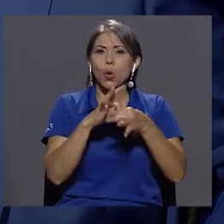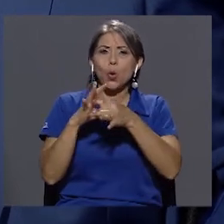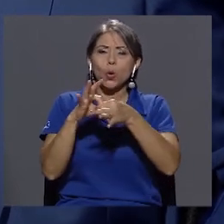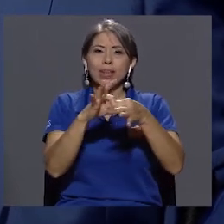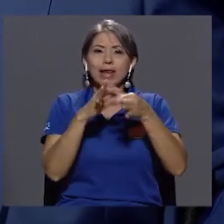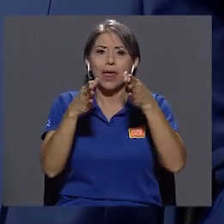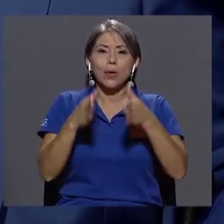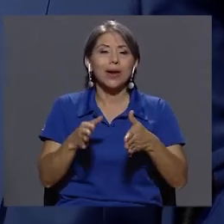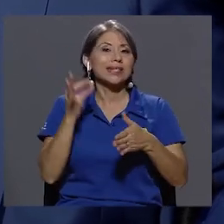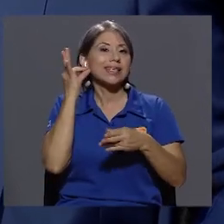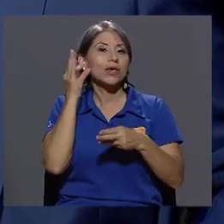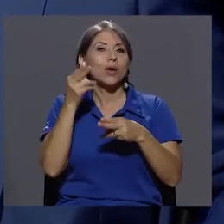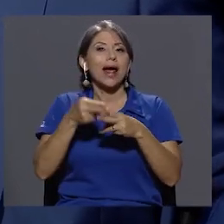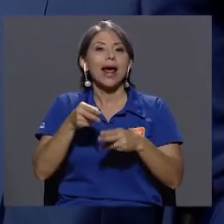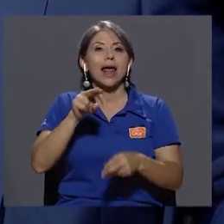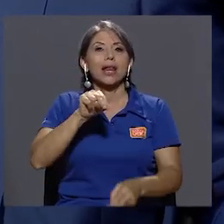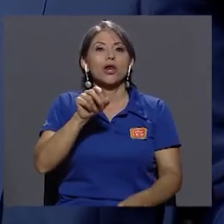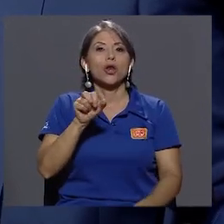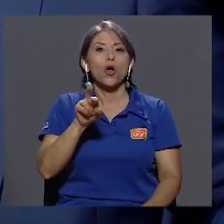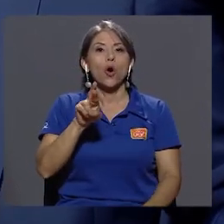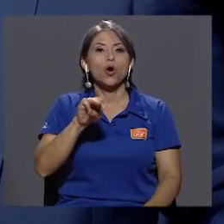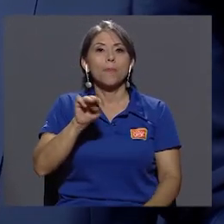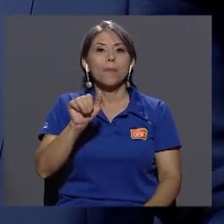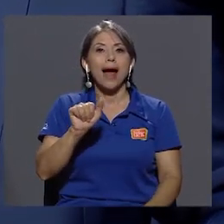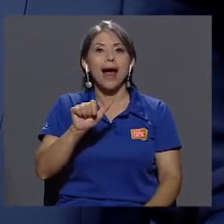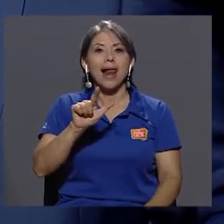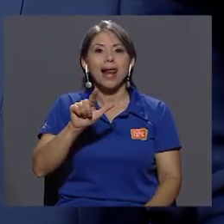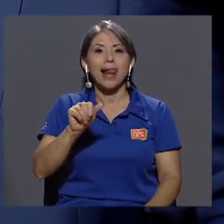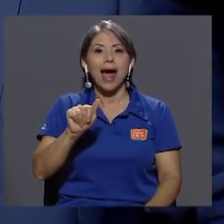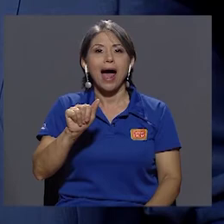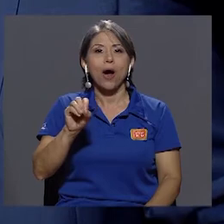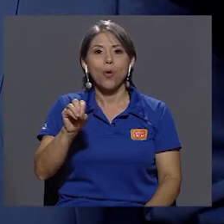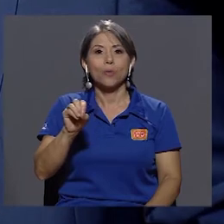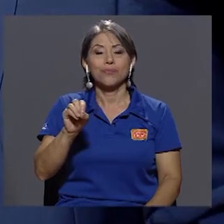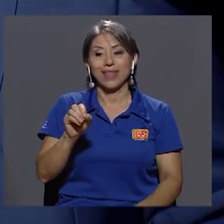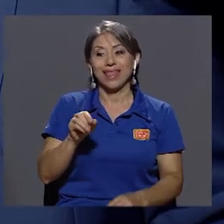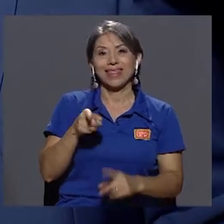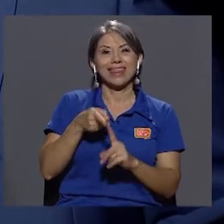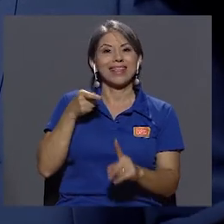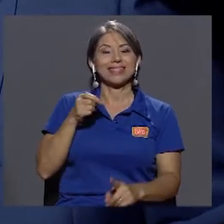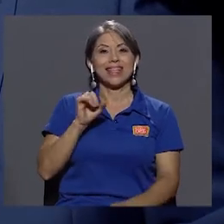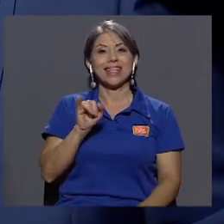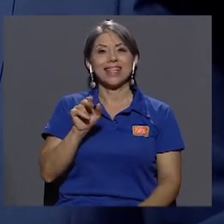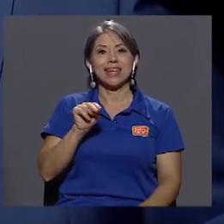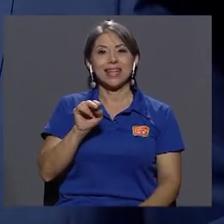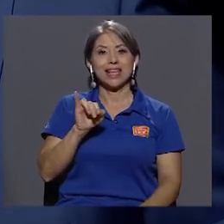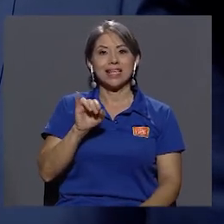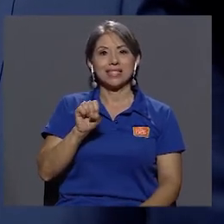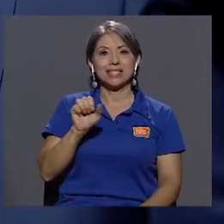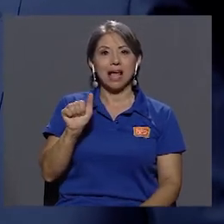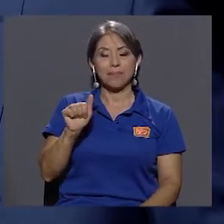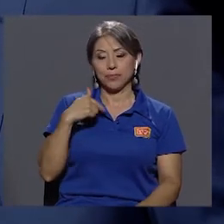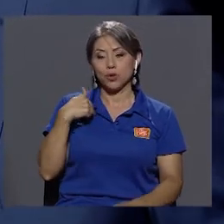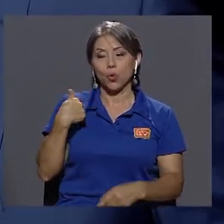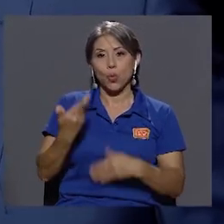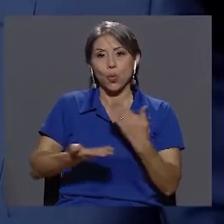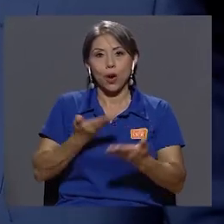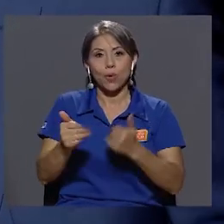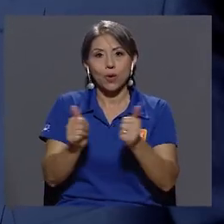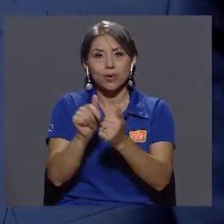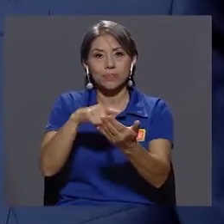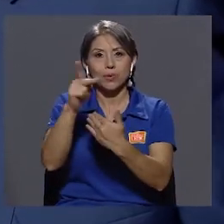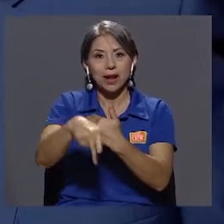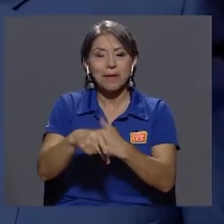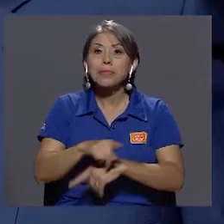señora normal lado de inicio y yo voy a colaborar con ese programa pero me llamó mucho la atención